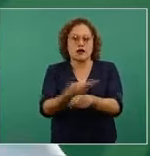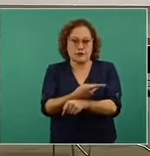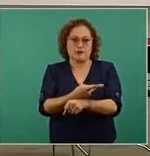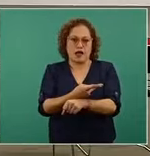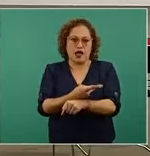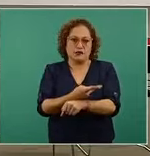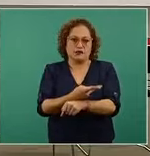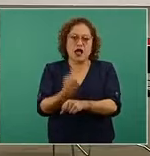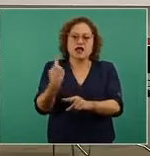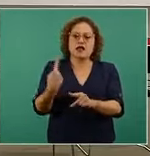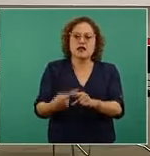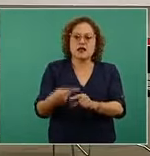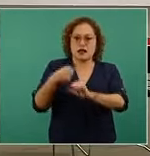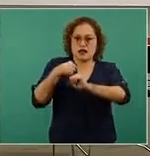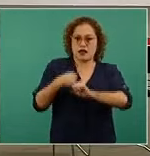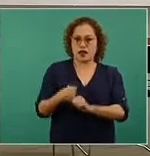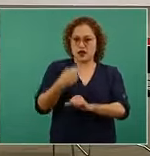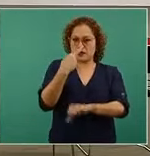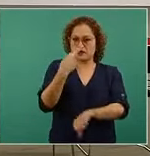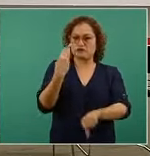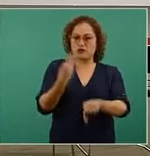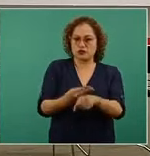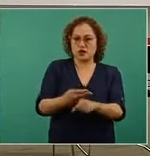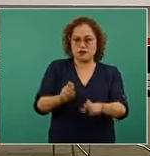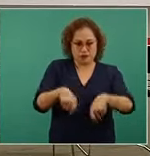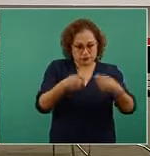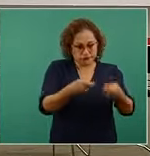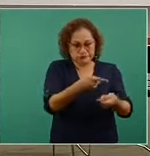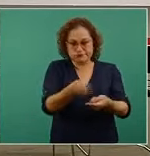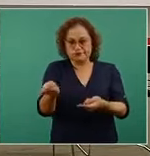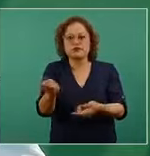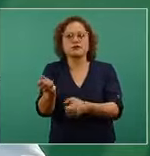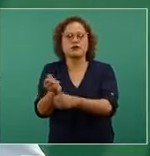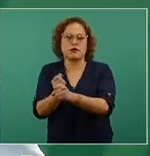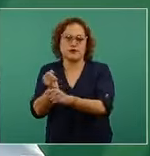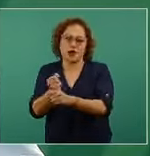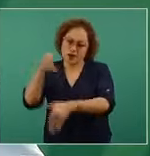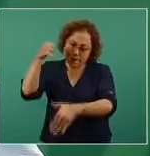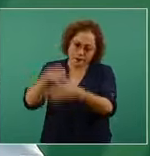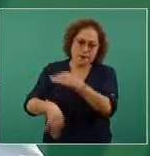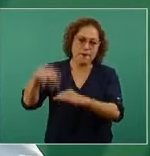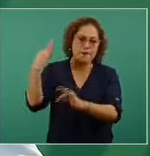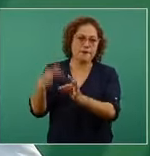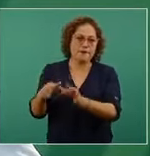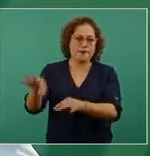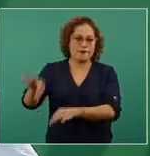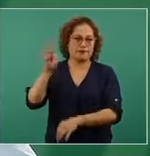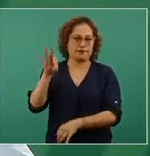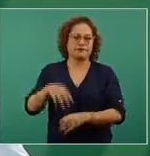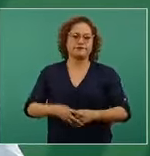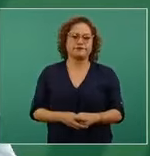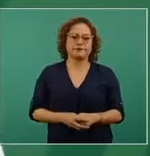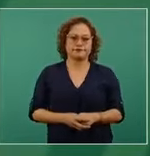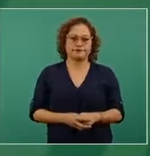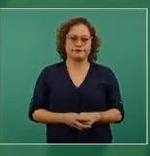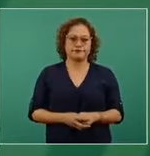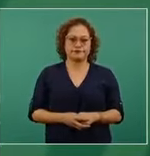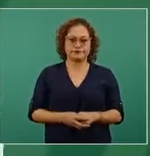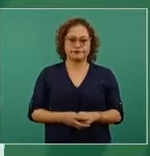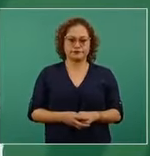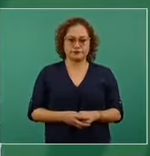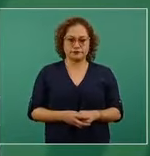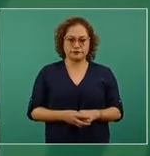las áreas conducentes para que puedan hacer la investigación pues ya mucho más puntual pues bien